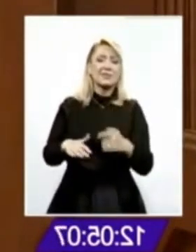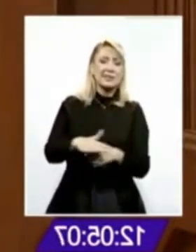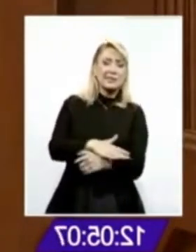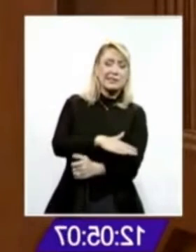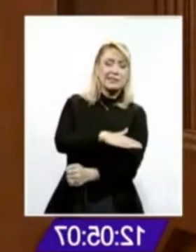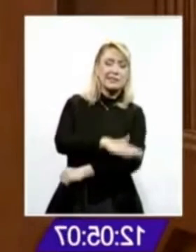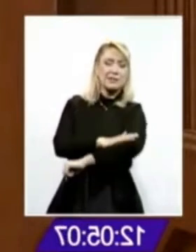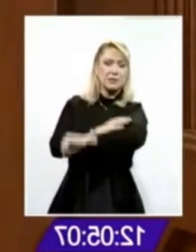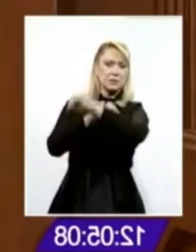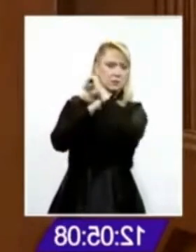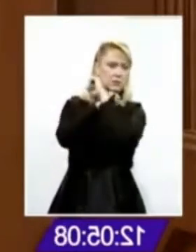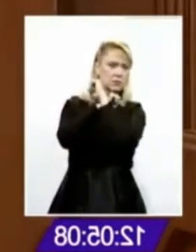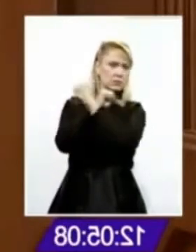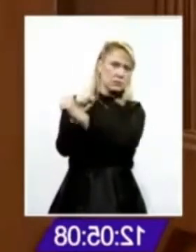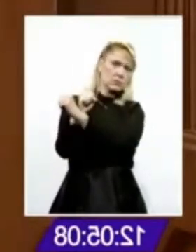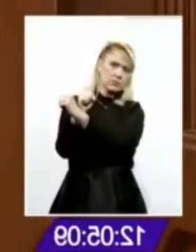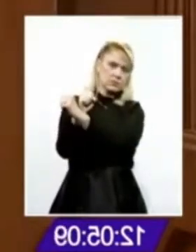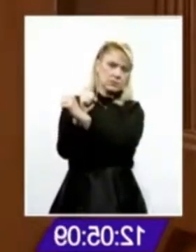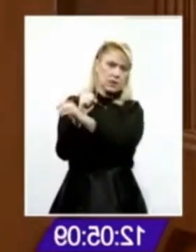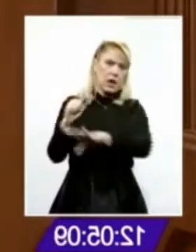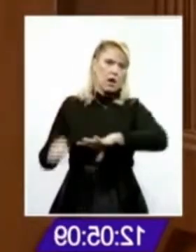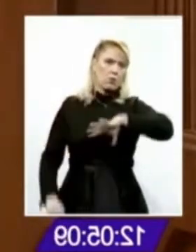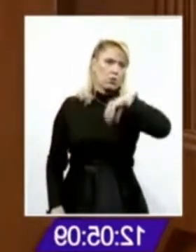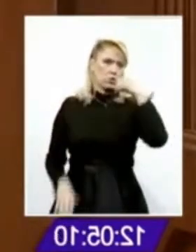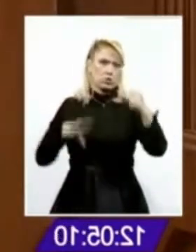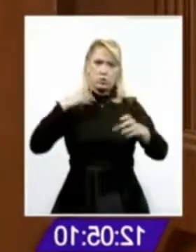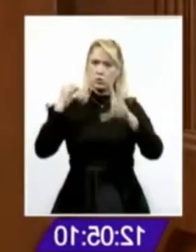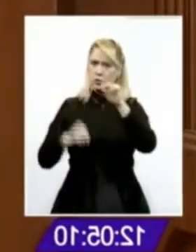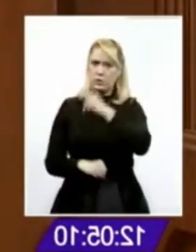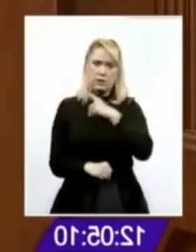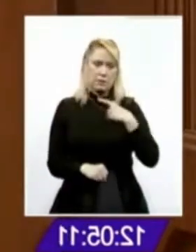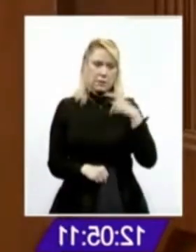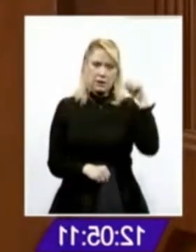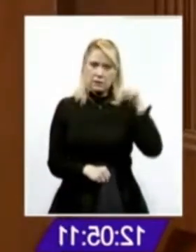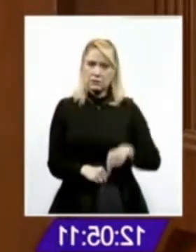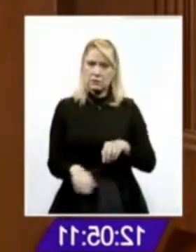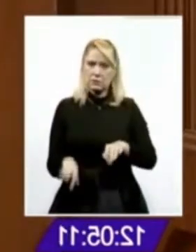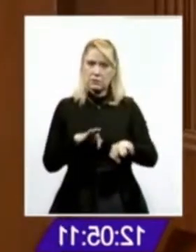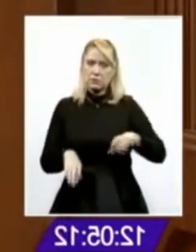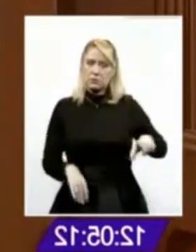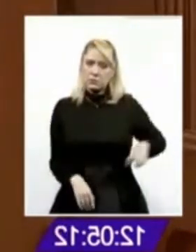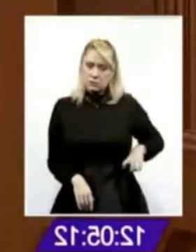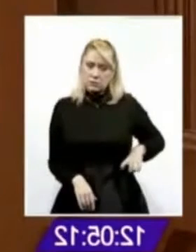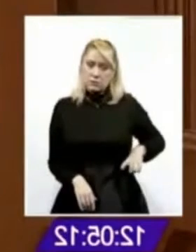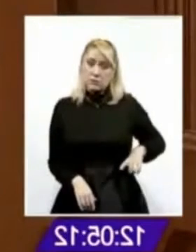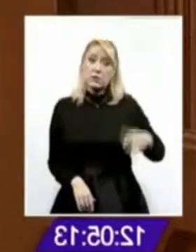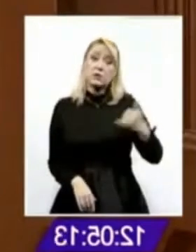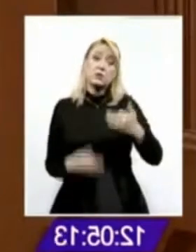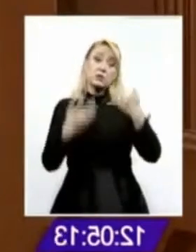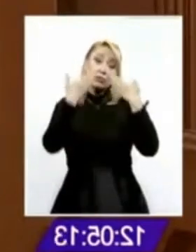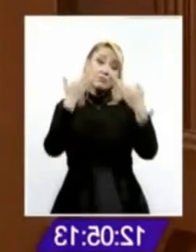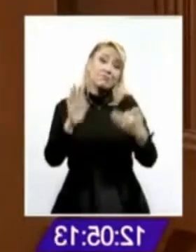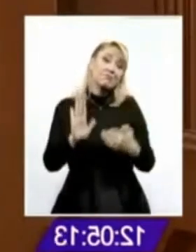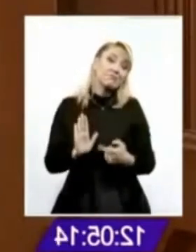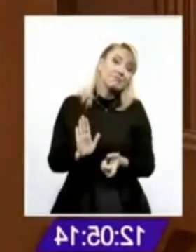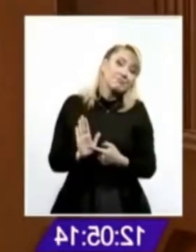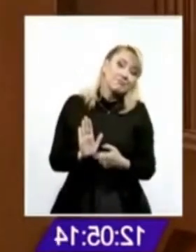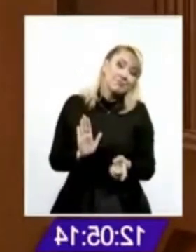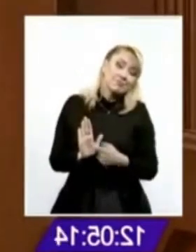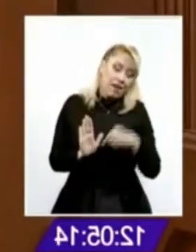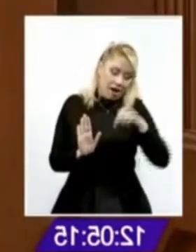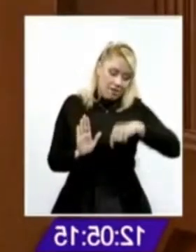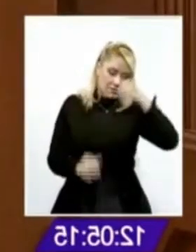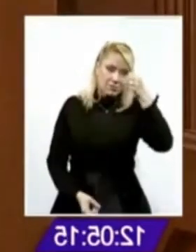ejercicio abusivo de la función pública, pero también es una muestra de que en el